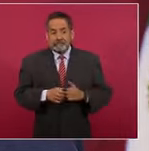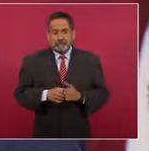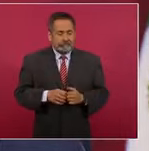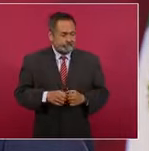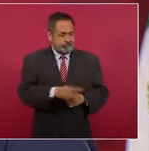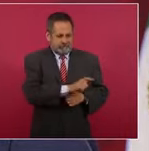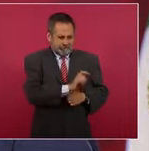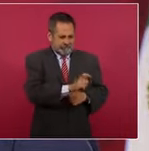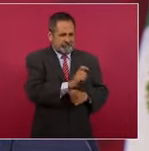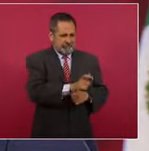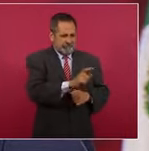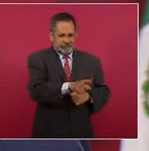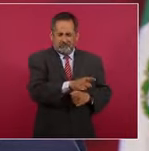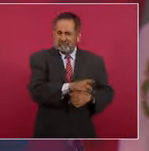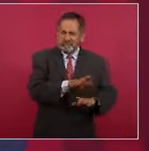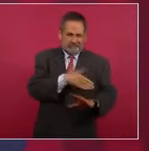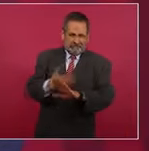están financiando